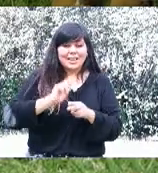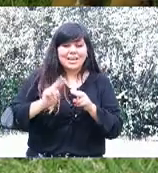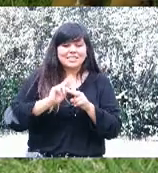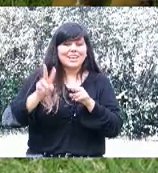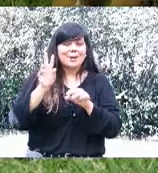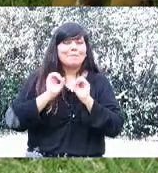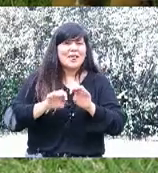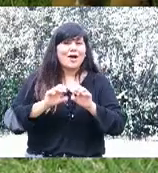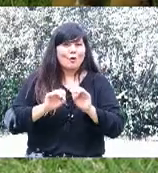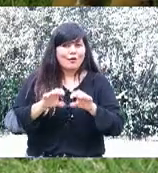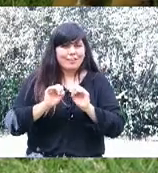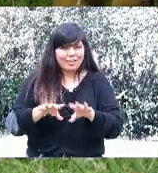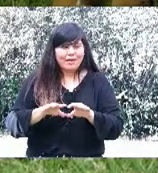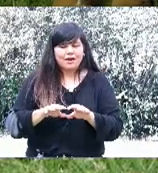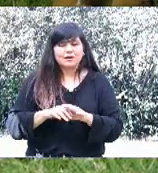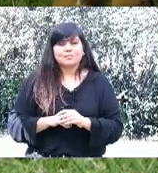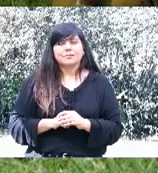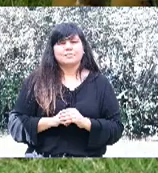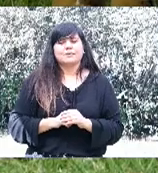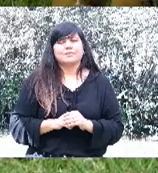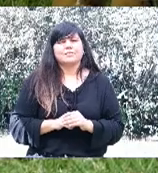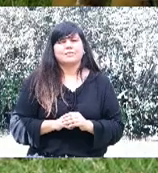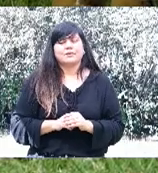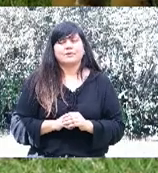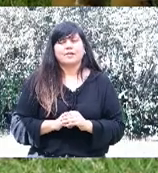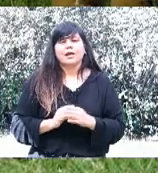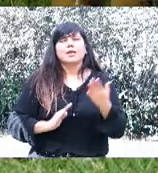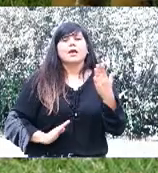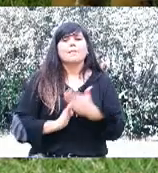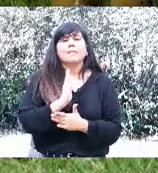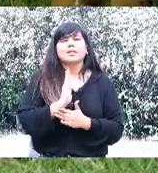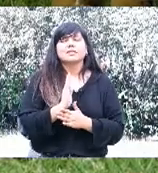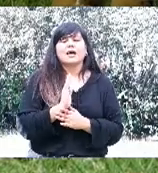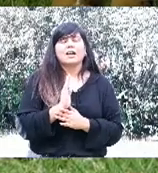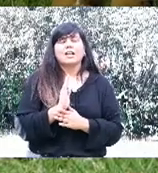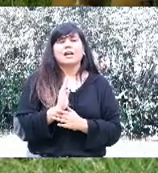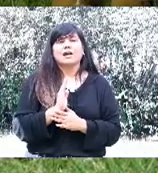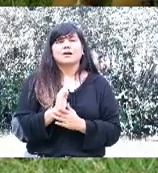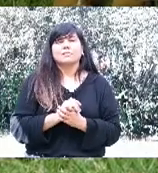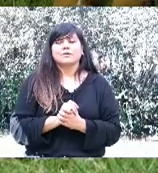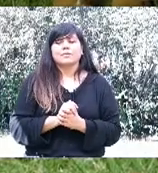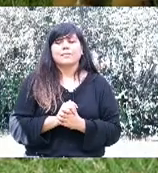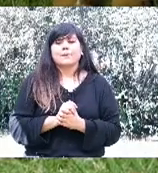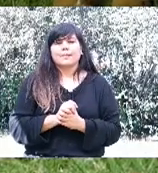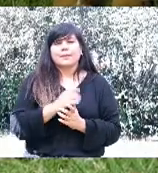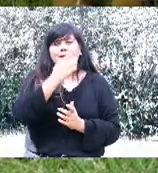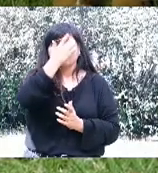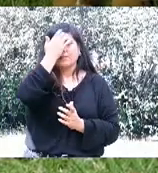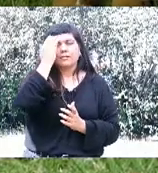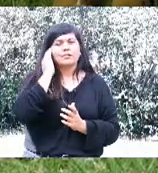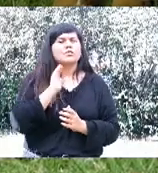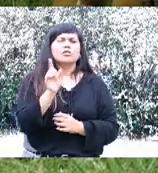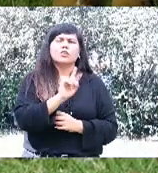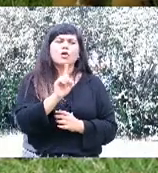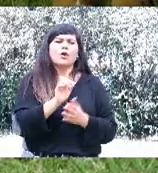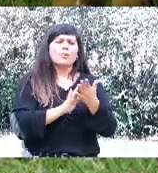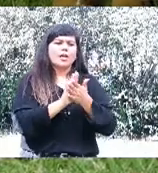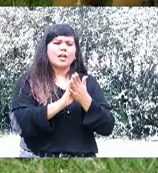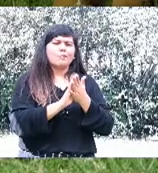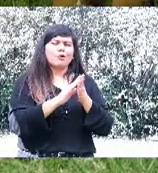pedagogía que partiera eh No de de una de un encuadre digamos